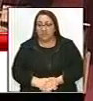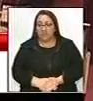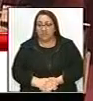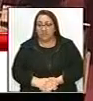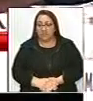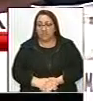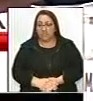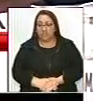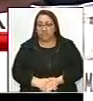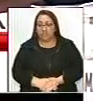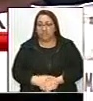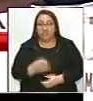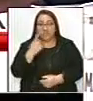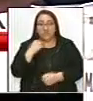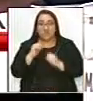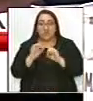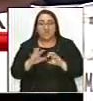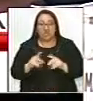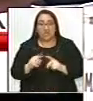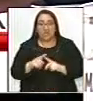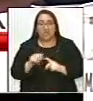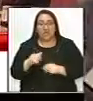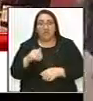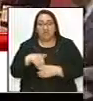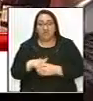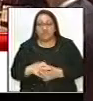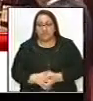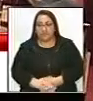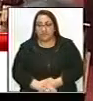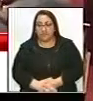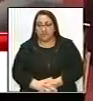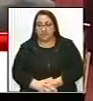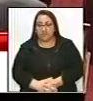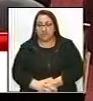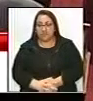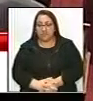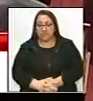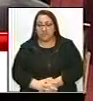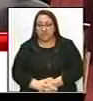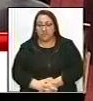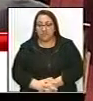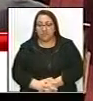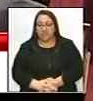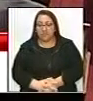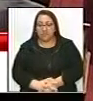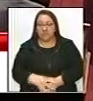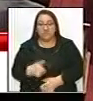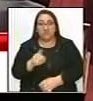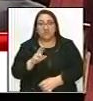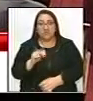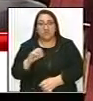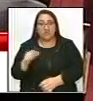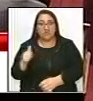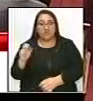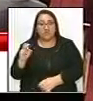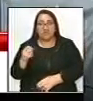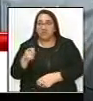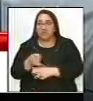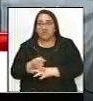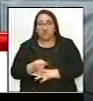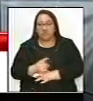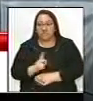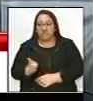Ninguna. Señor secretario técnico, votación. Señores congresistas, Arana Segarra. En contra. Arana Segarra,